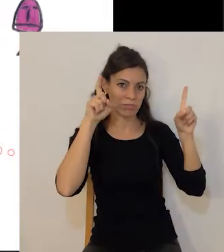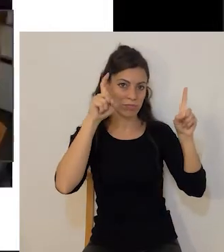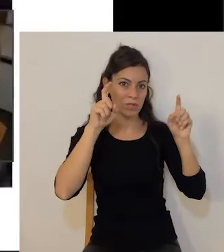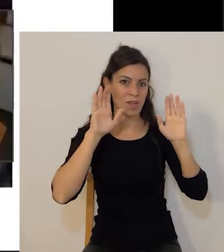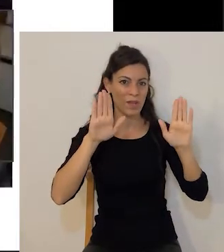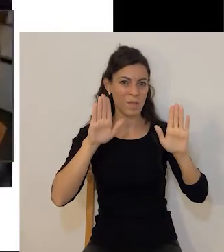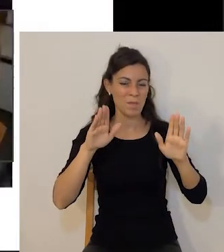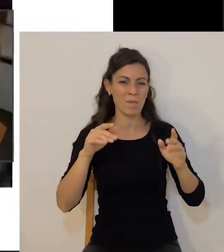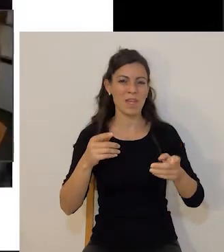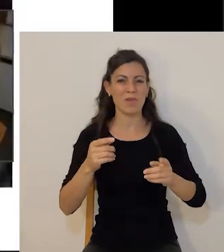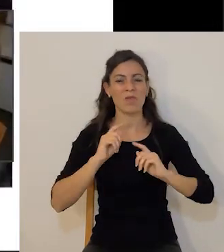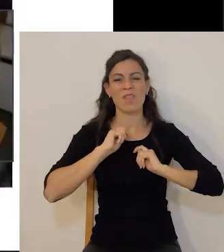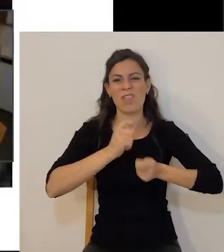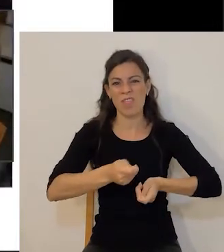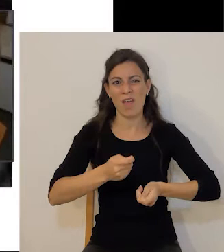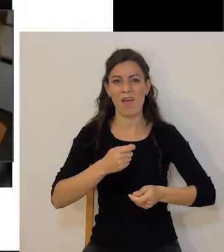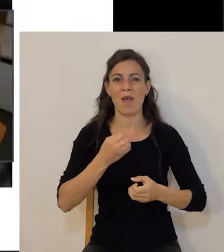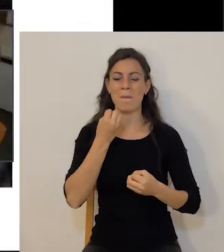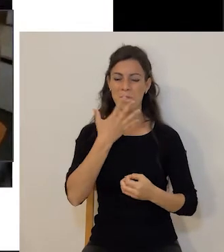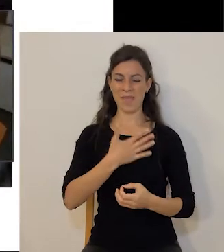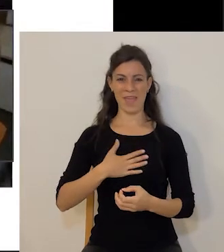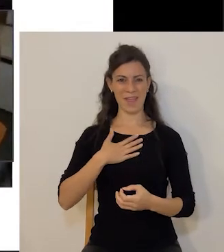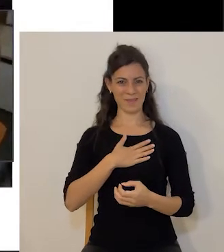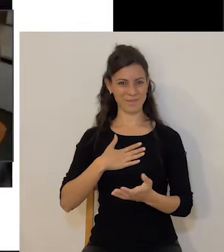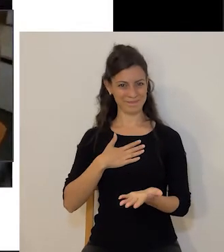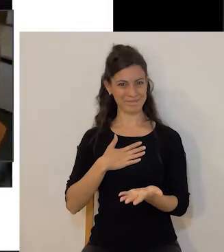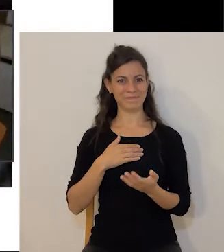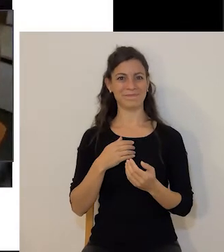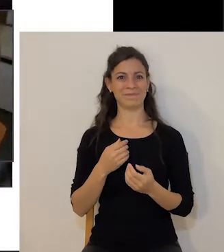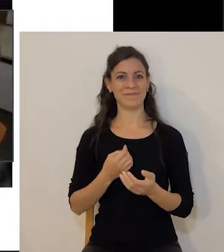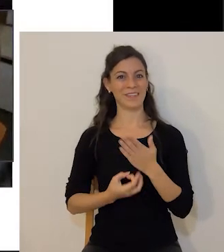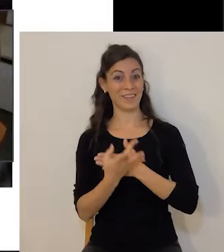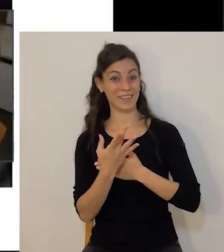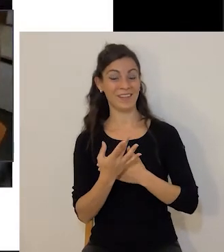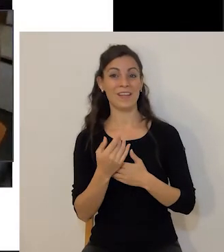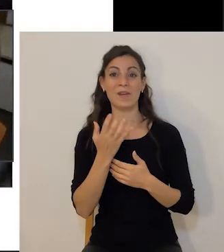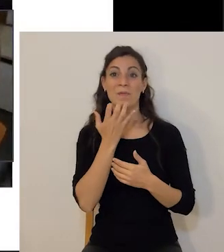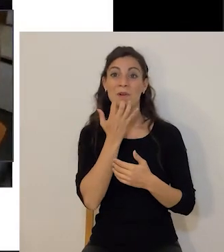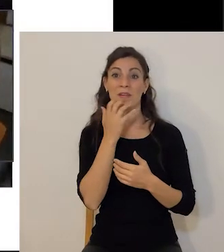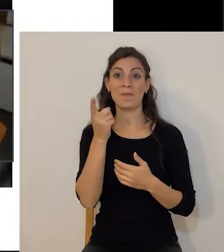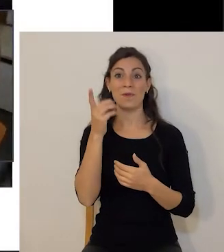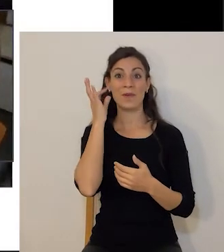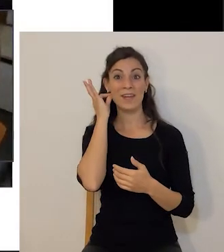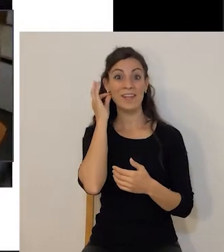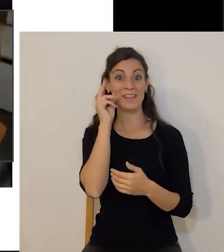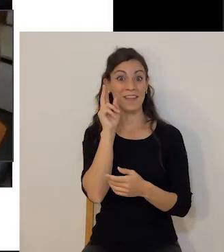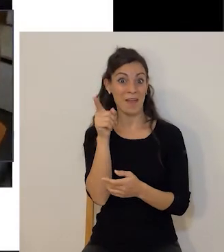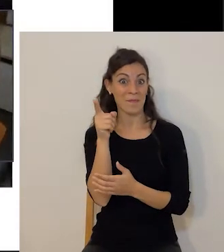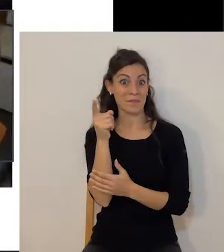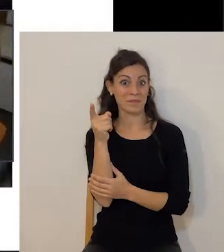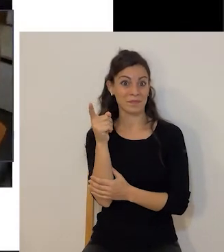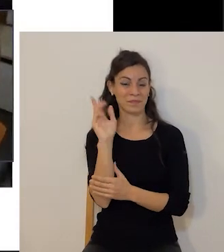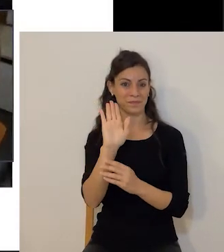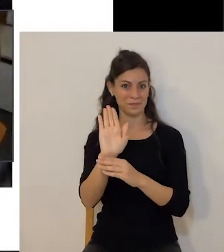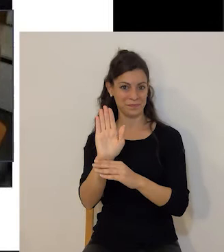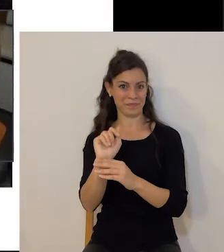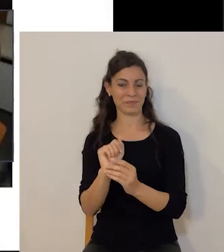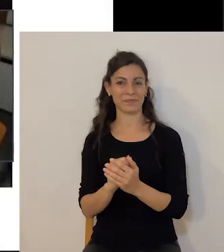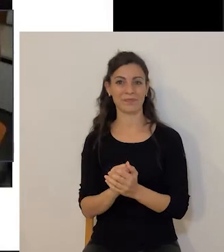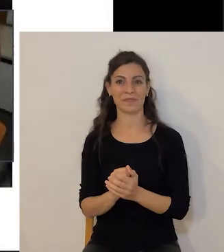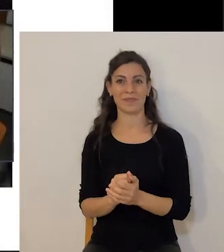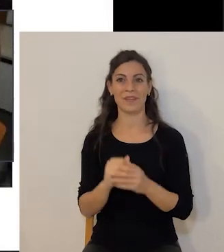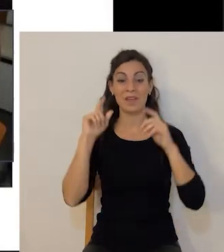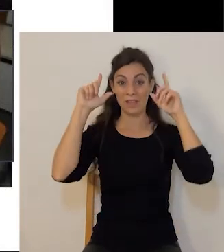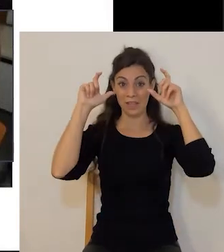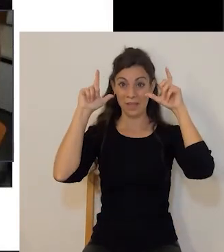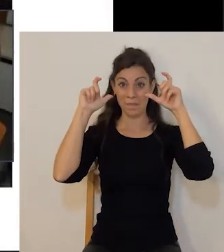les genere bienestar, ¿no? Fijaros esta niña es una niña, lo podemos poner aquí, bueno, en la